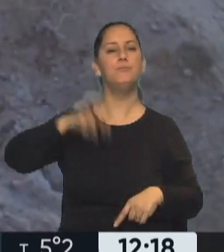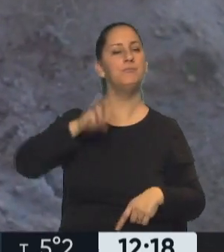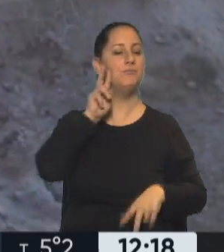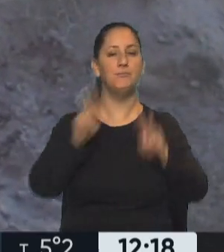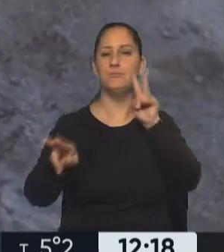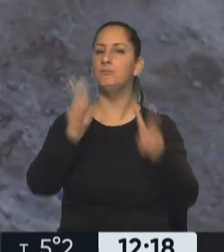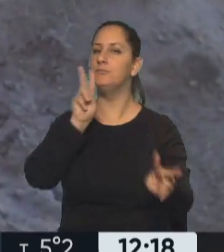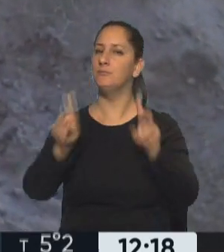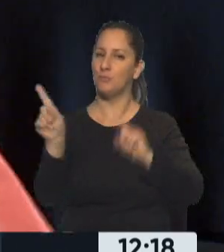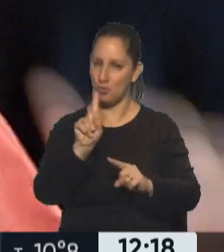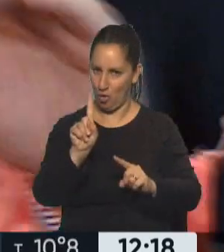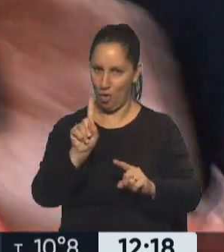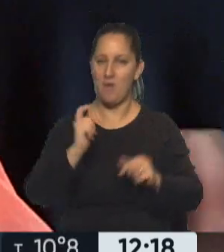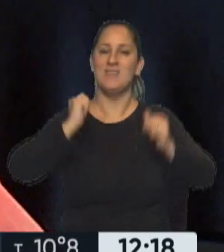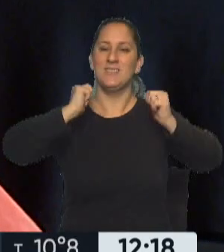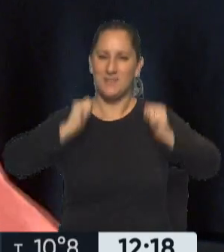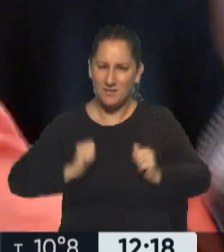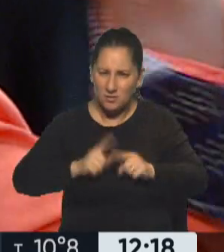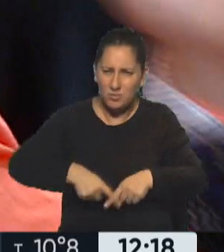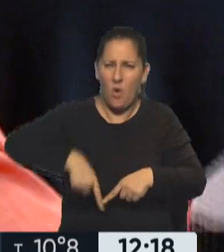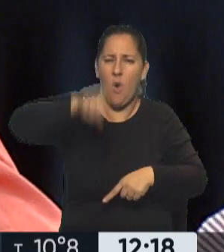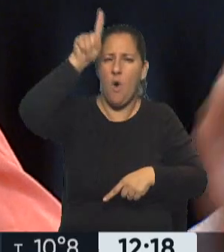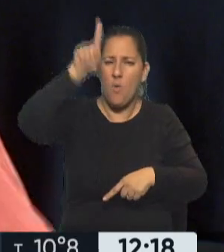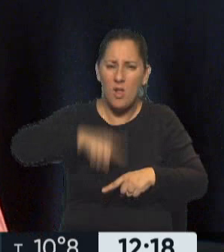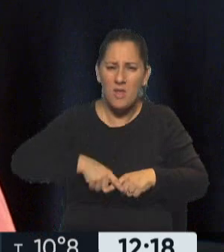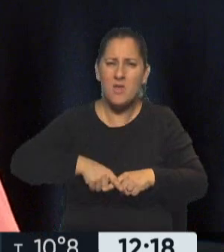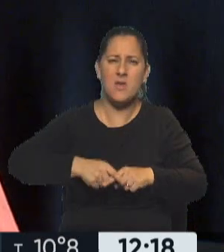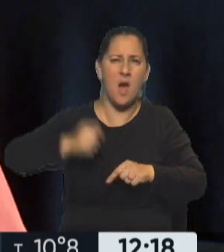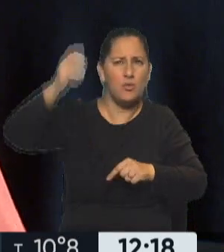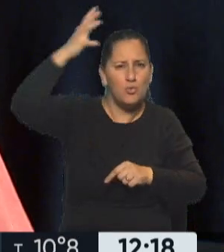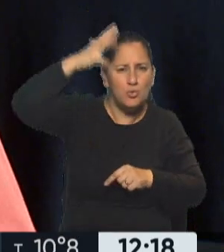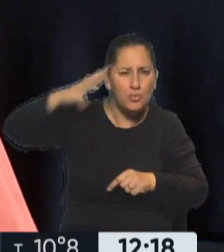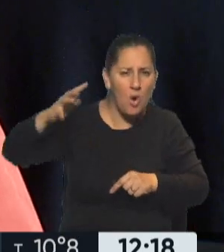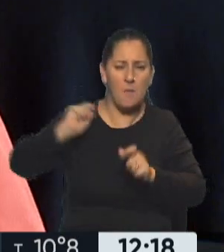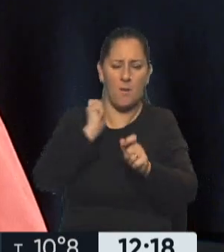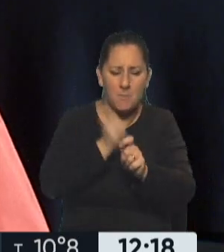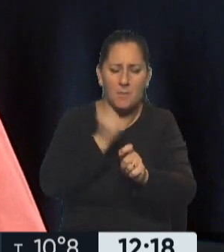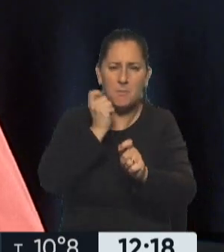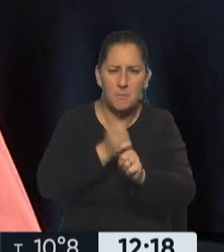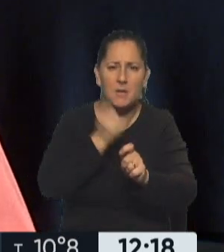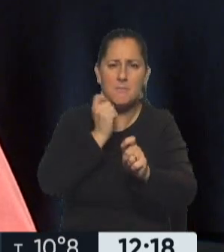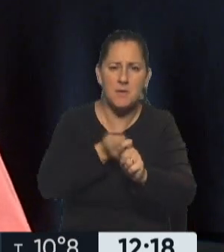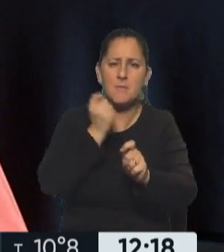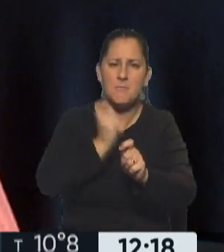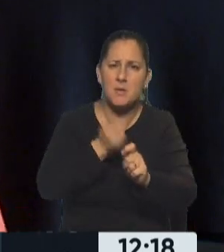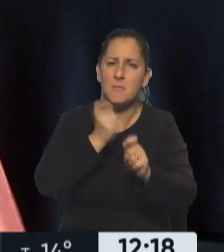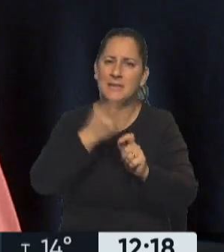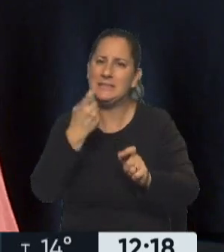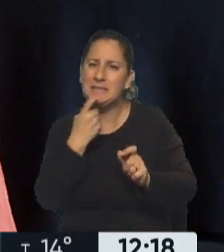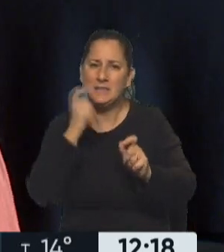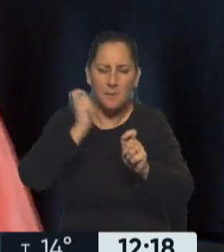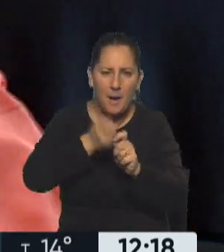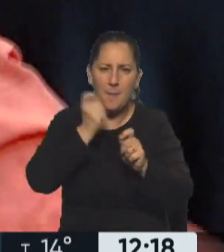sino sentarse todo el día bajo una media sombra y plin plin plin con la masa y cortafierro